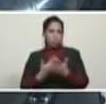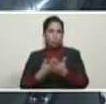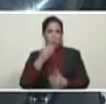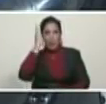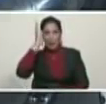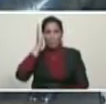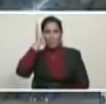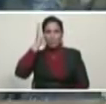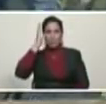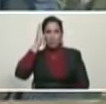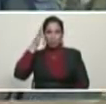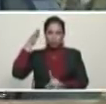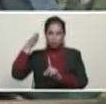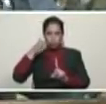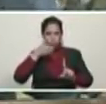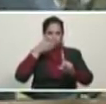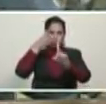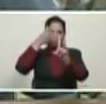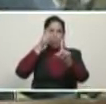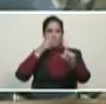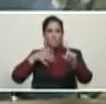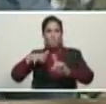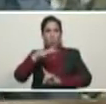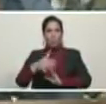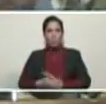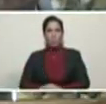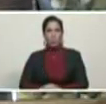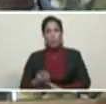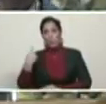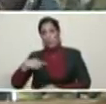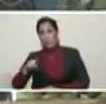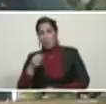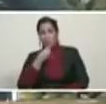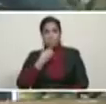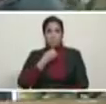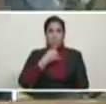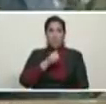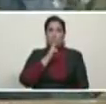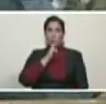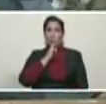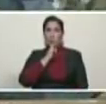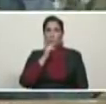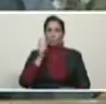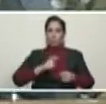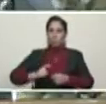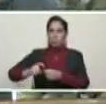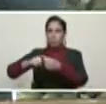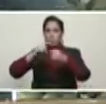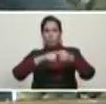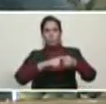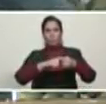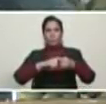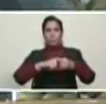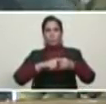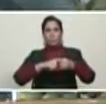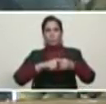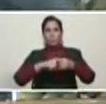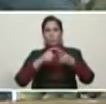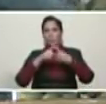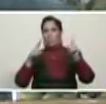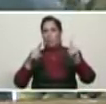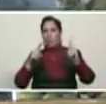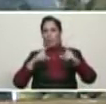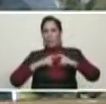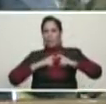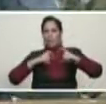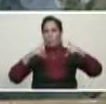para orientar al pueblo, para tenerlo bien informado y para incorporarlo, para